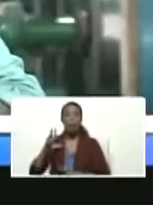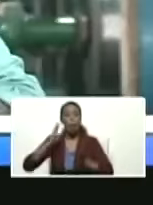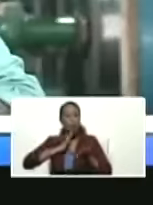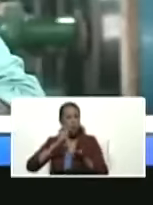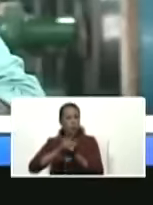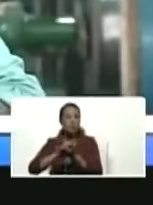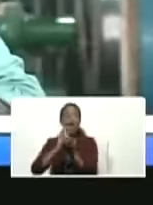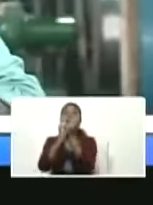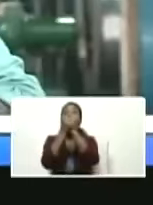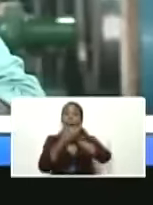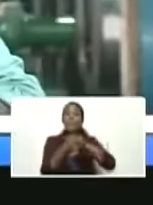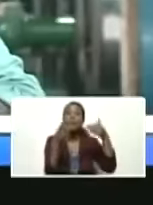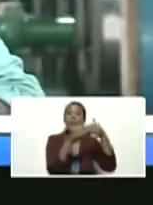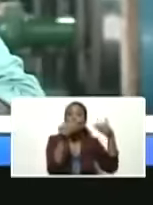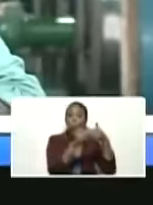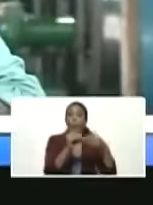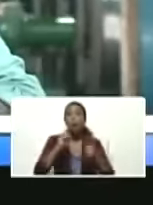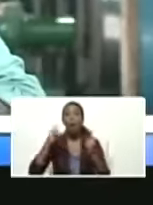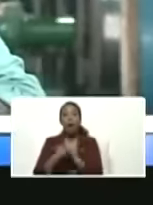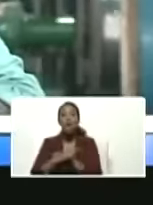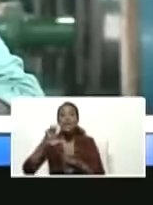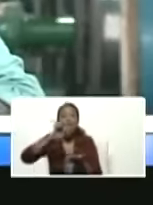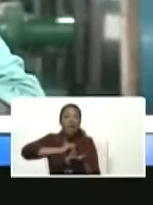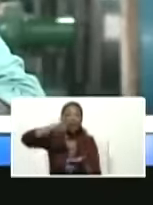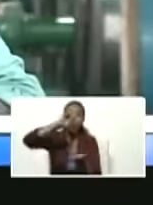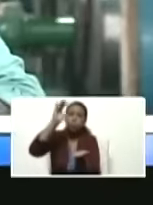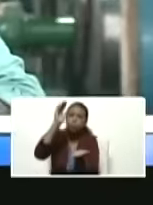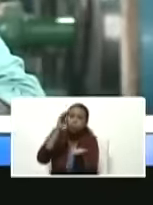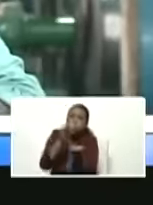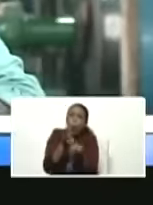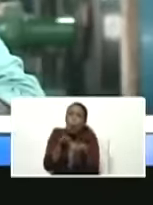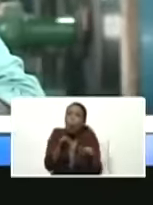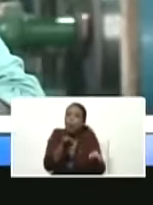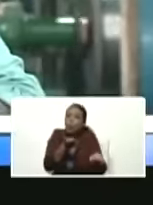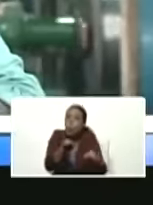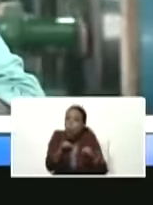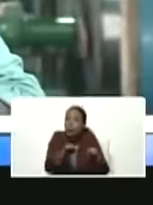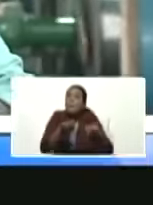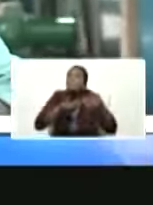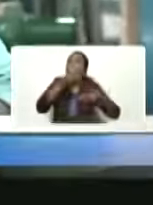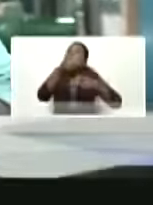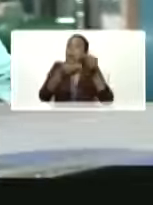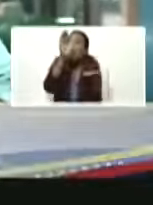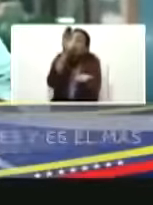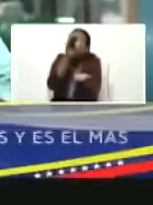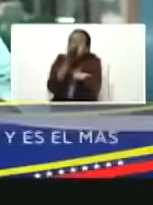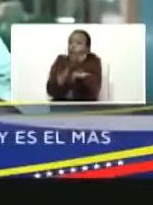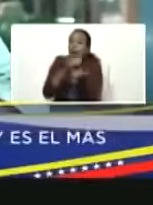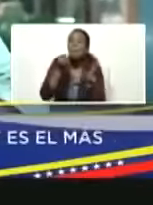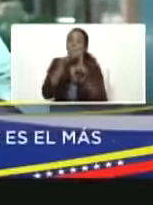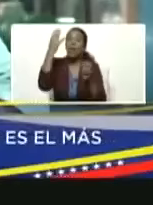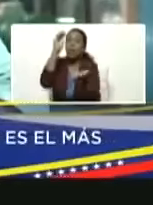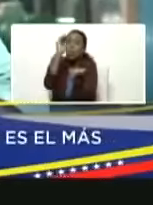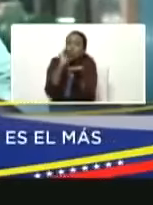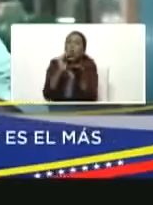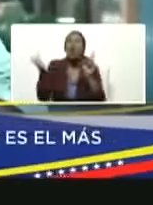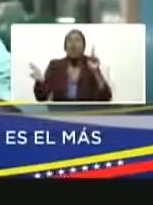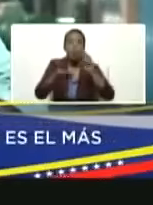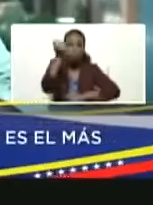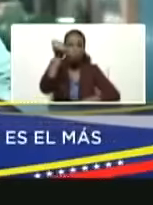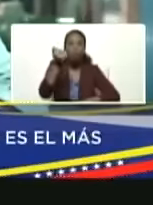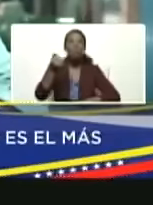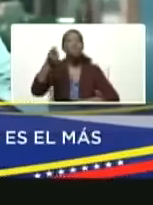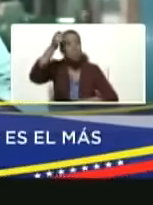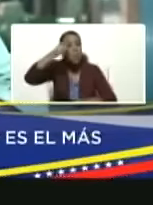estabilidad cambiaria y con inflación controlada y cada vez más baja. Logro